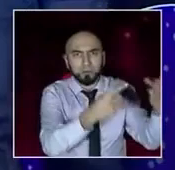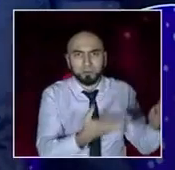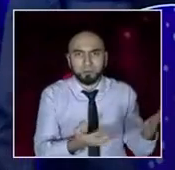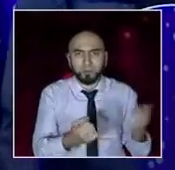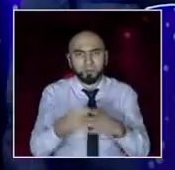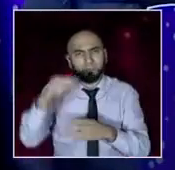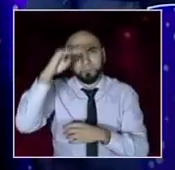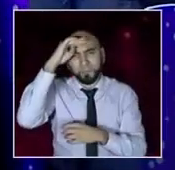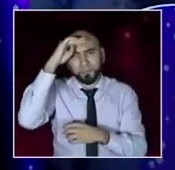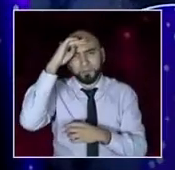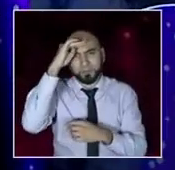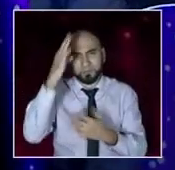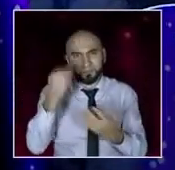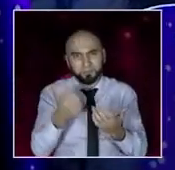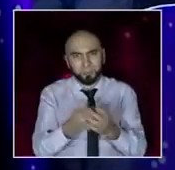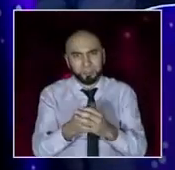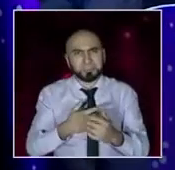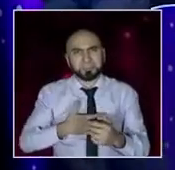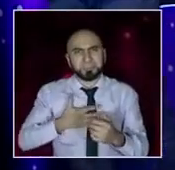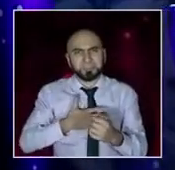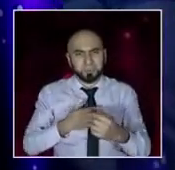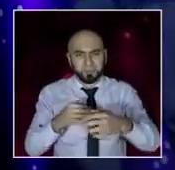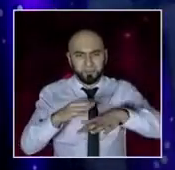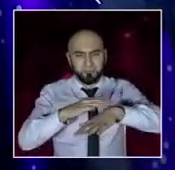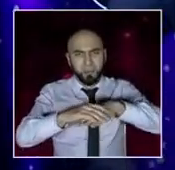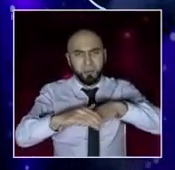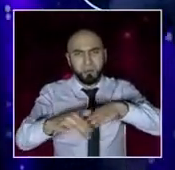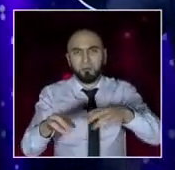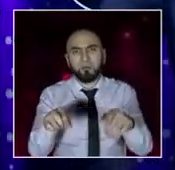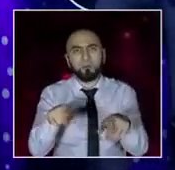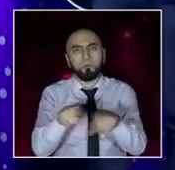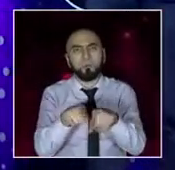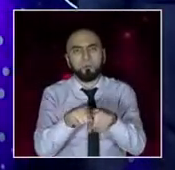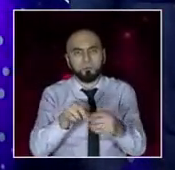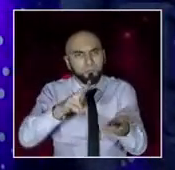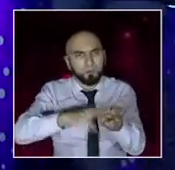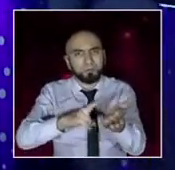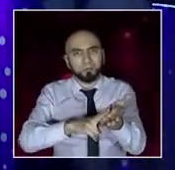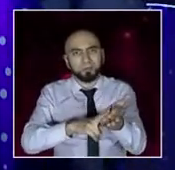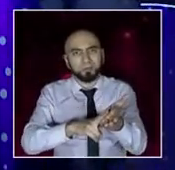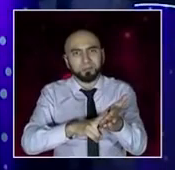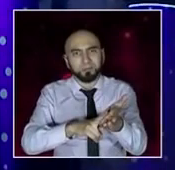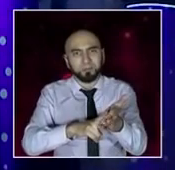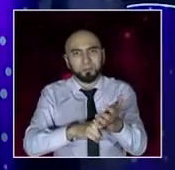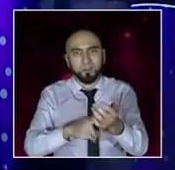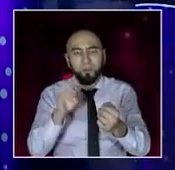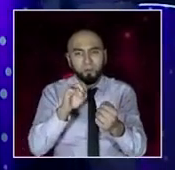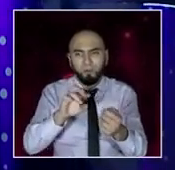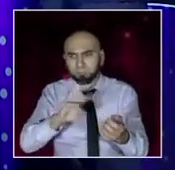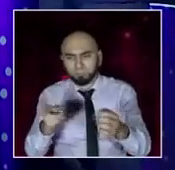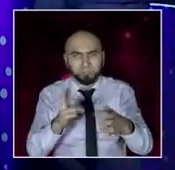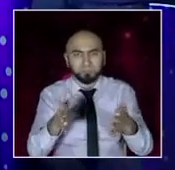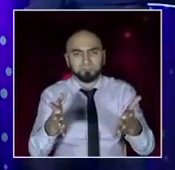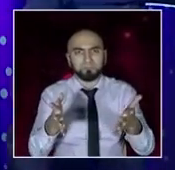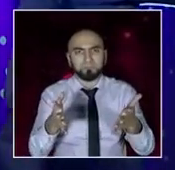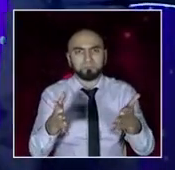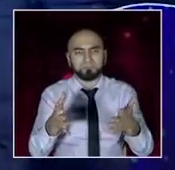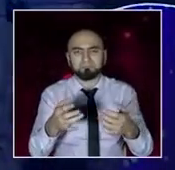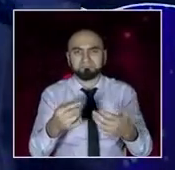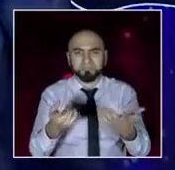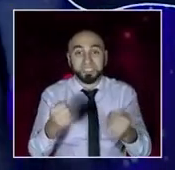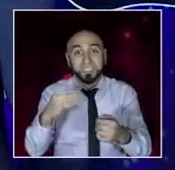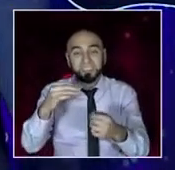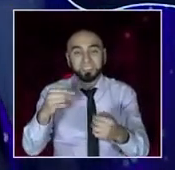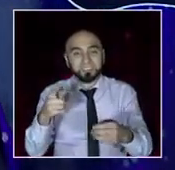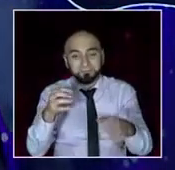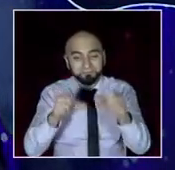realmente sienten la mano como si fuera la de ella o si son ambiguos. Entonces, esto se llama el experimento más grande